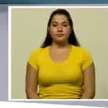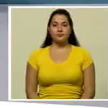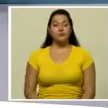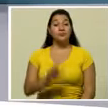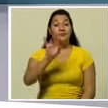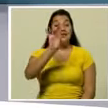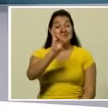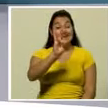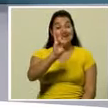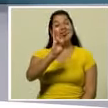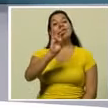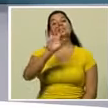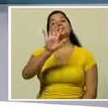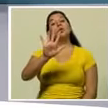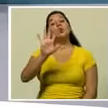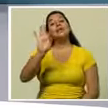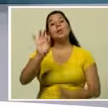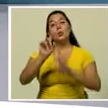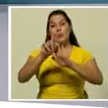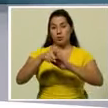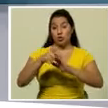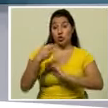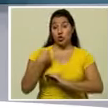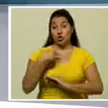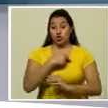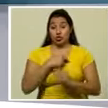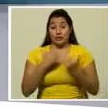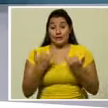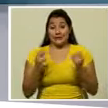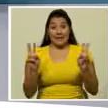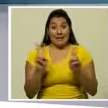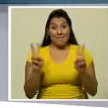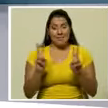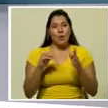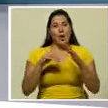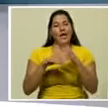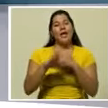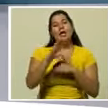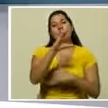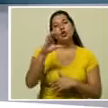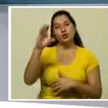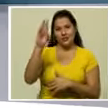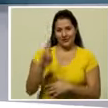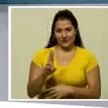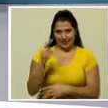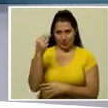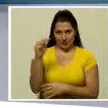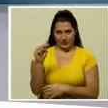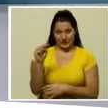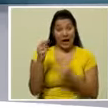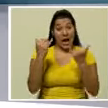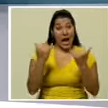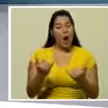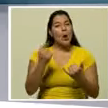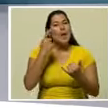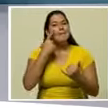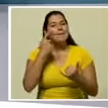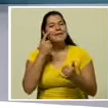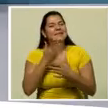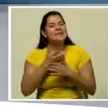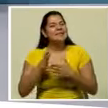7 de la noche con 59 minutos. Estamos en vivo en la edición estelar de Costa Rica Noticias. Vamos ahora a nuestra